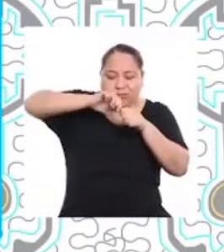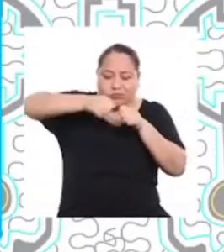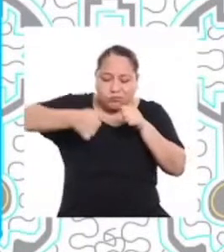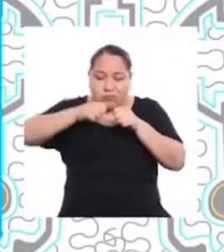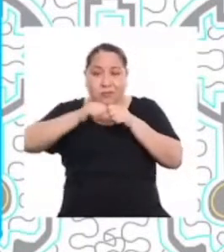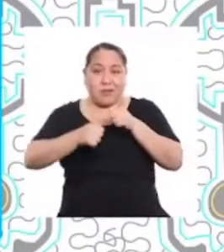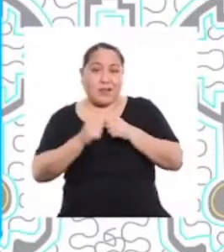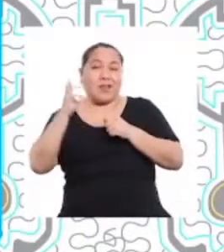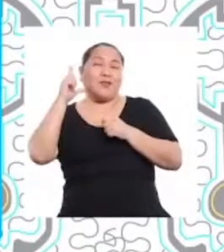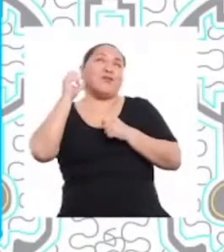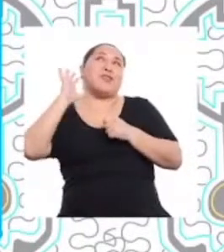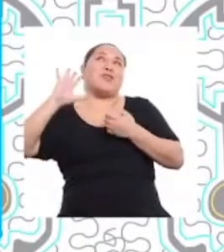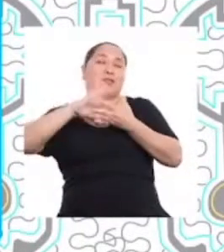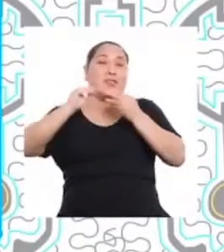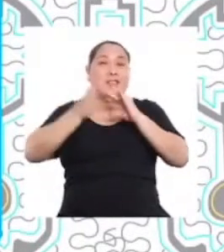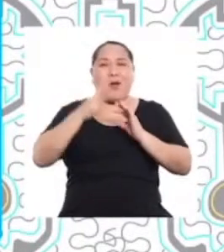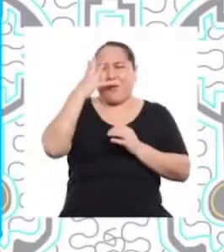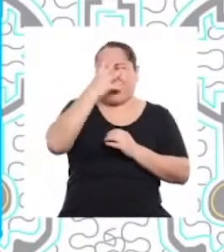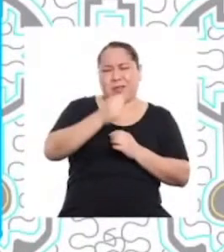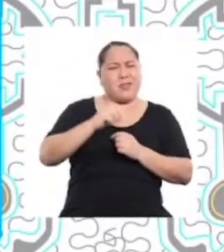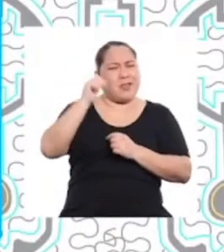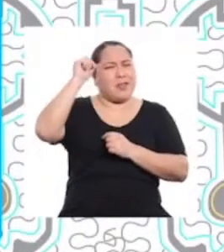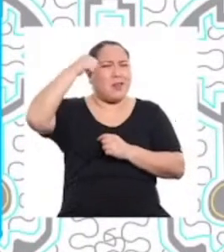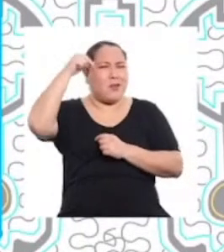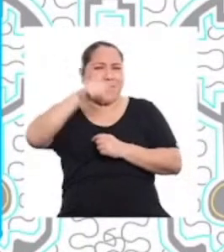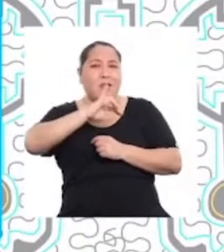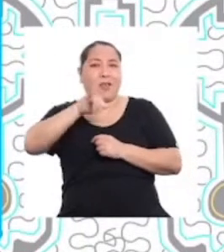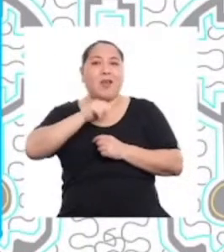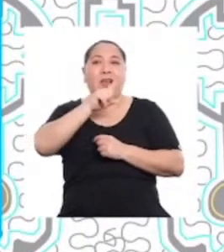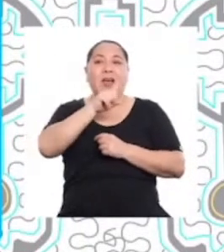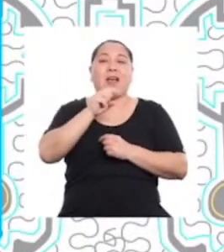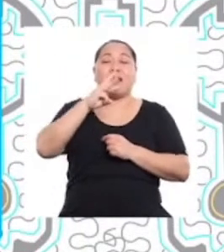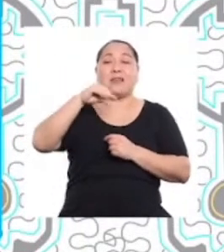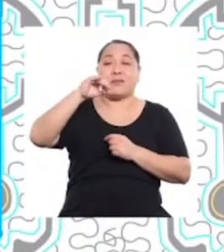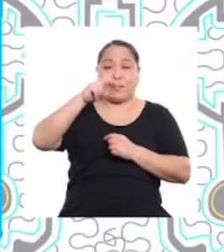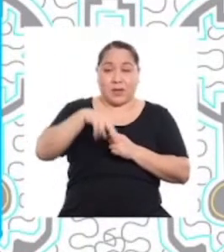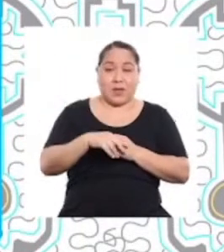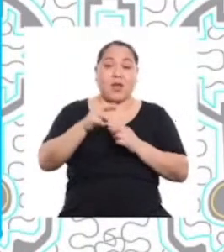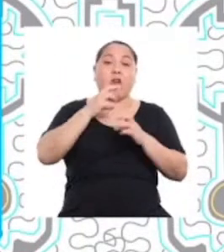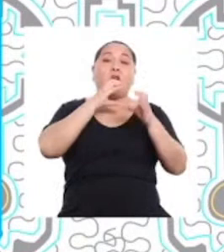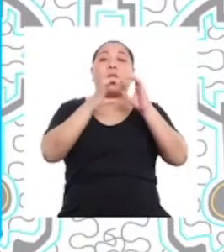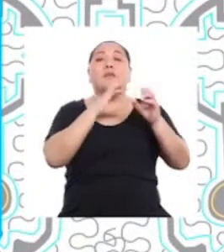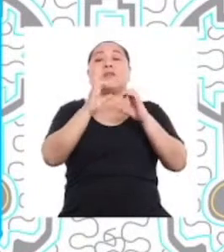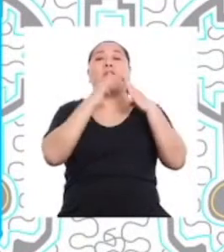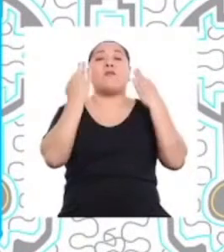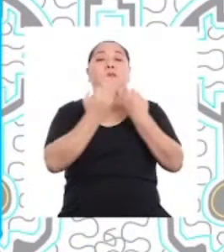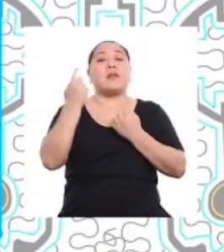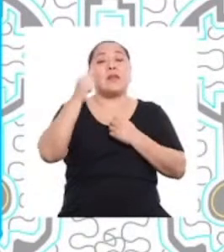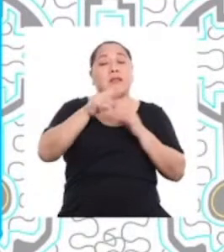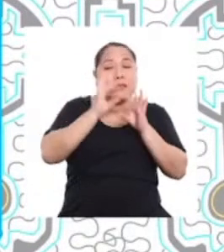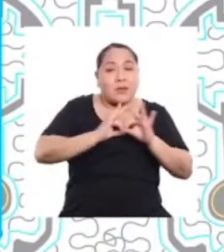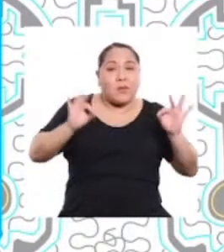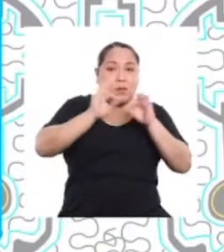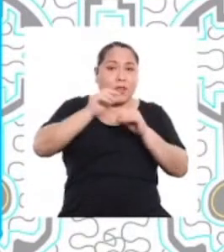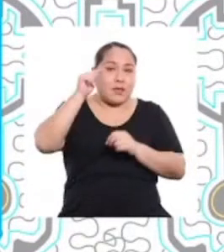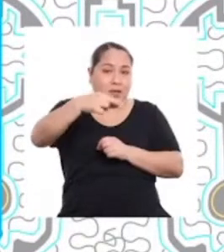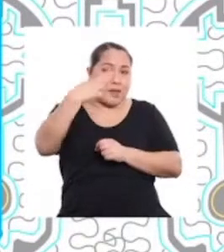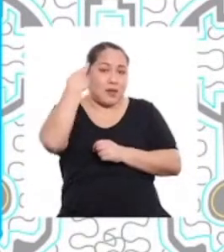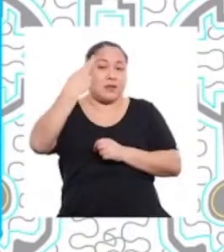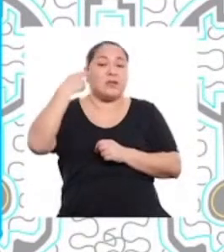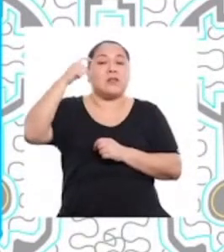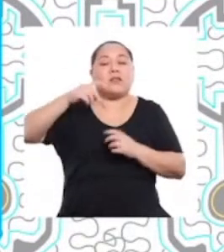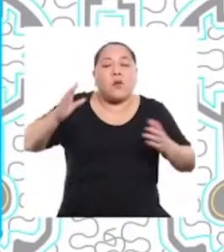sus historias. ¡Qué bonito recuerdo, Jazmín! Dialogar en familia es muy importante. Por